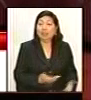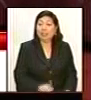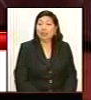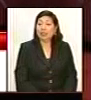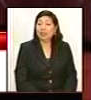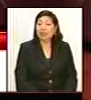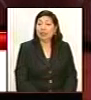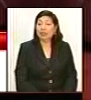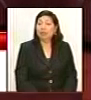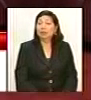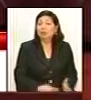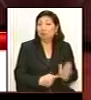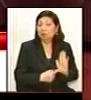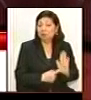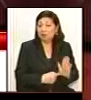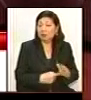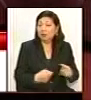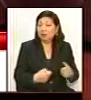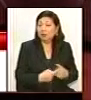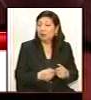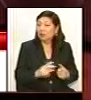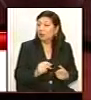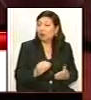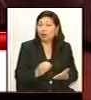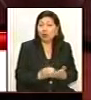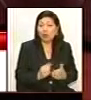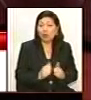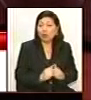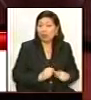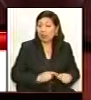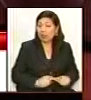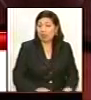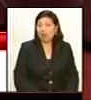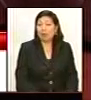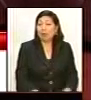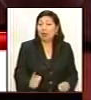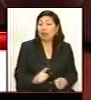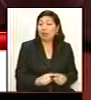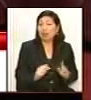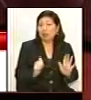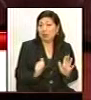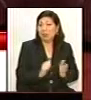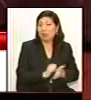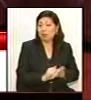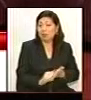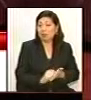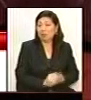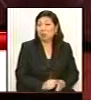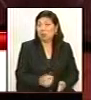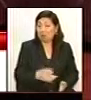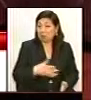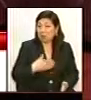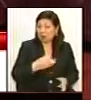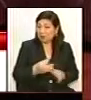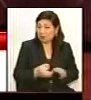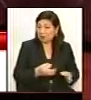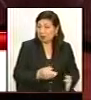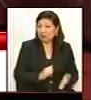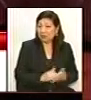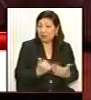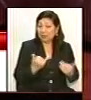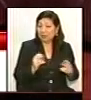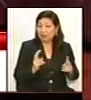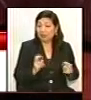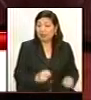en el cargo, se evidencia que dicha residencia no se contaba con el jefe de adquisiciones hasta por 6 meses. ¿Puede usted precisar respecto de este